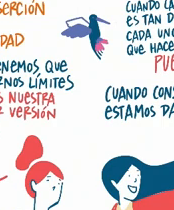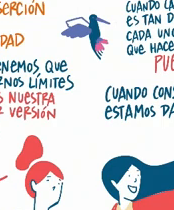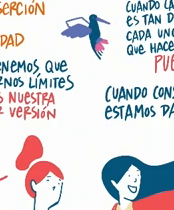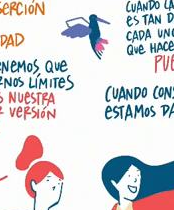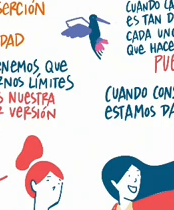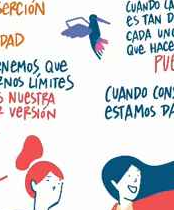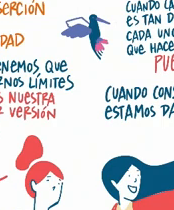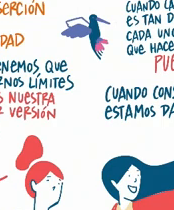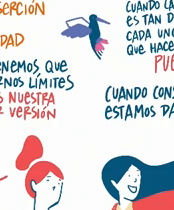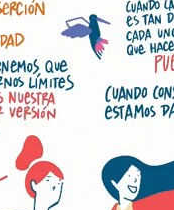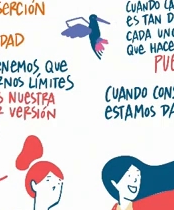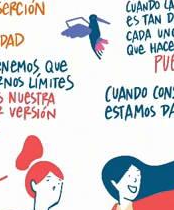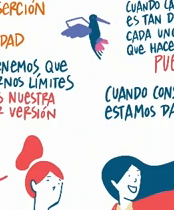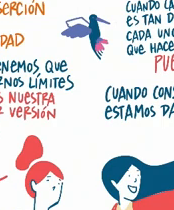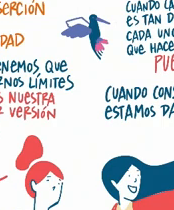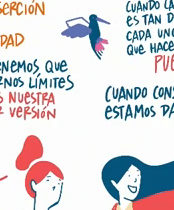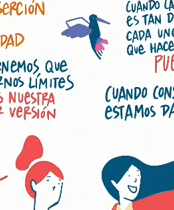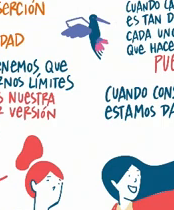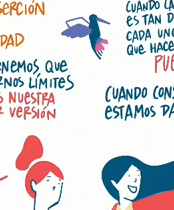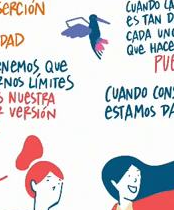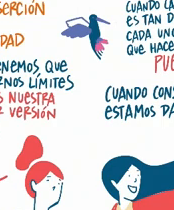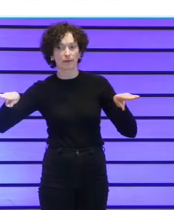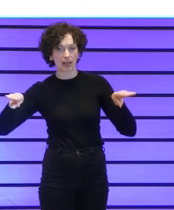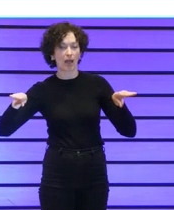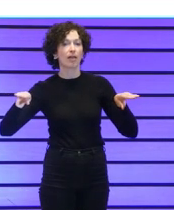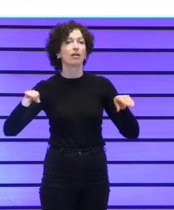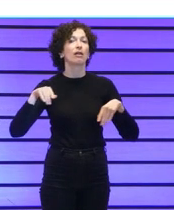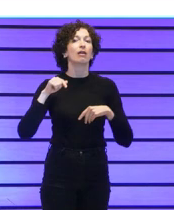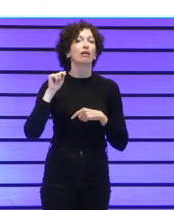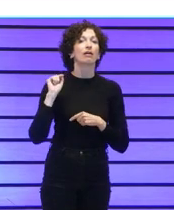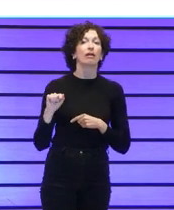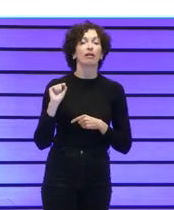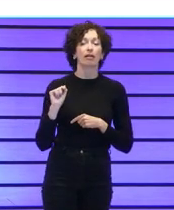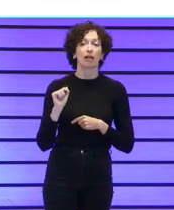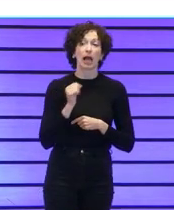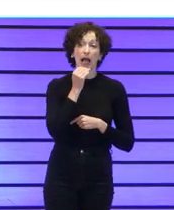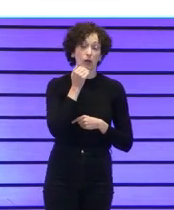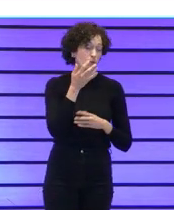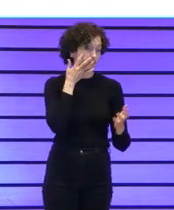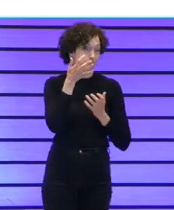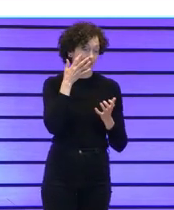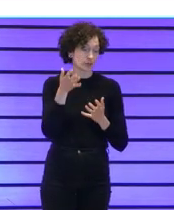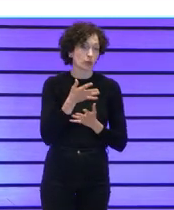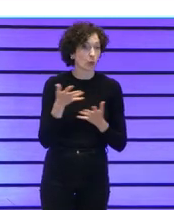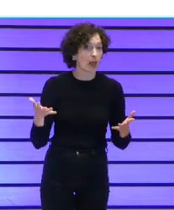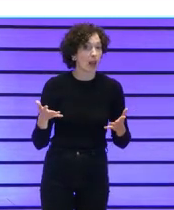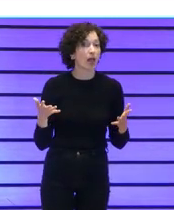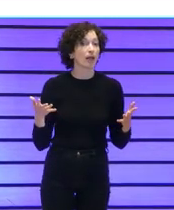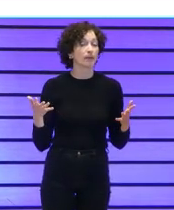y sostenibilidad, y que sobre todo uno de los principales puntos que remarcó fue que